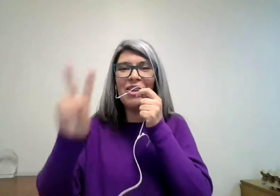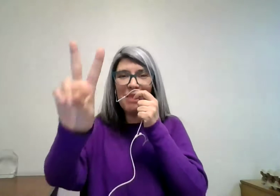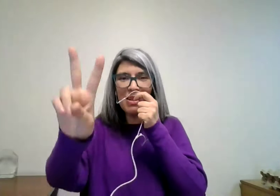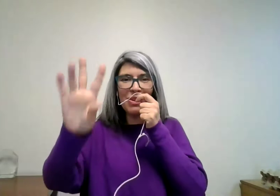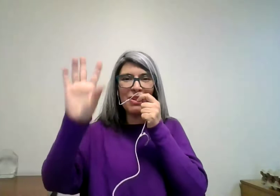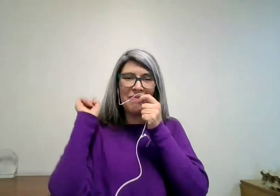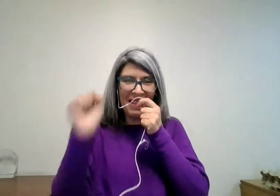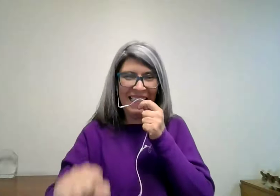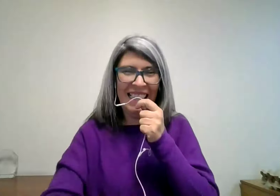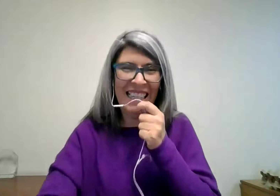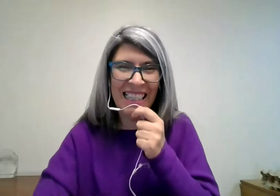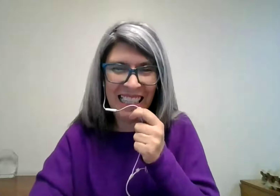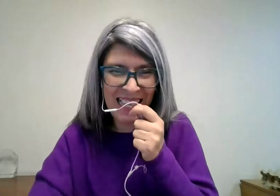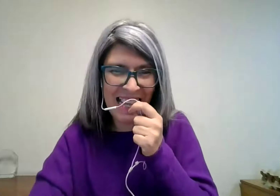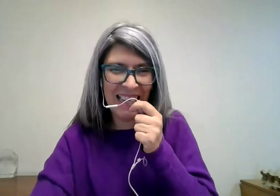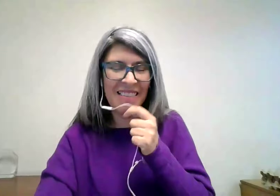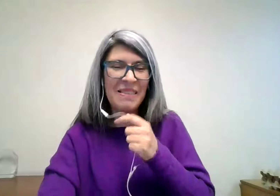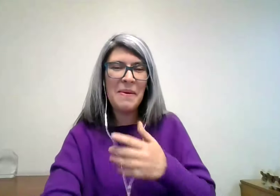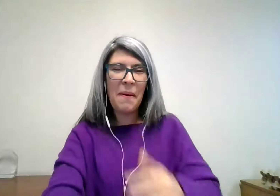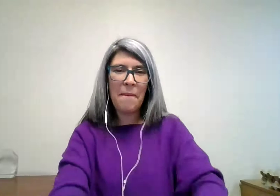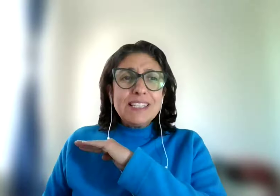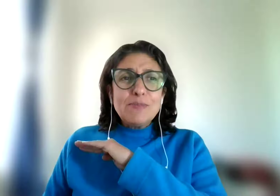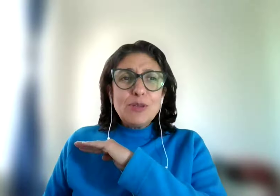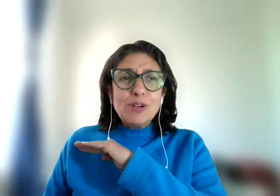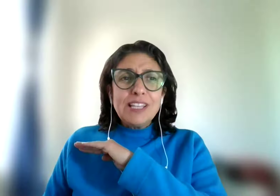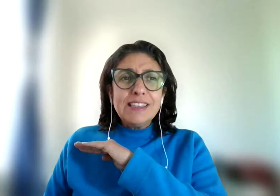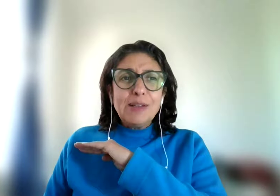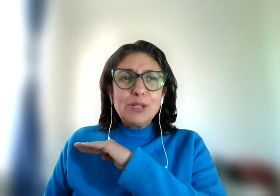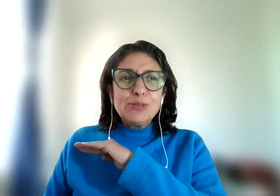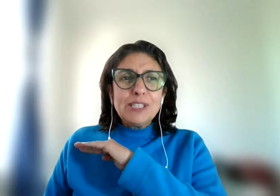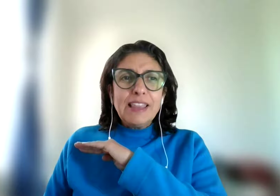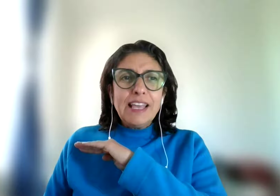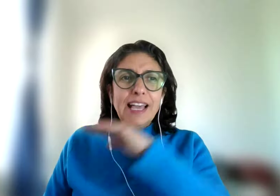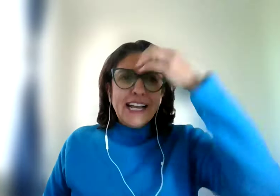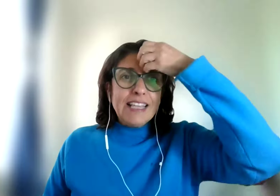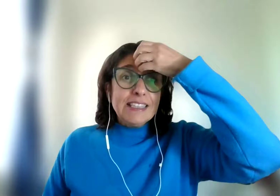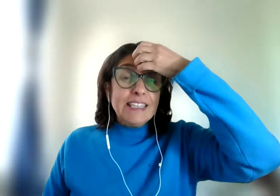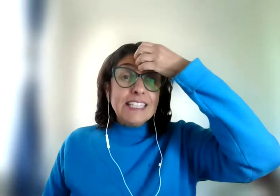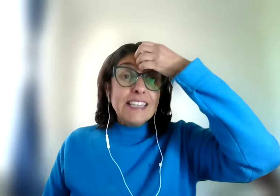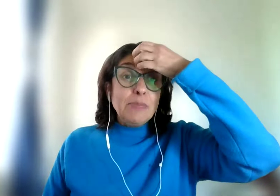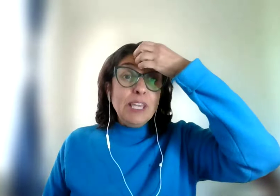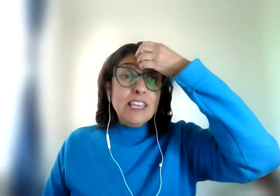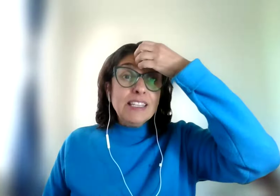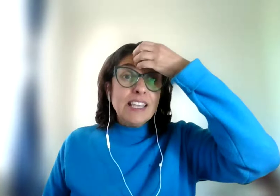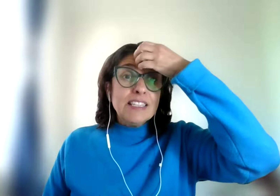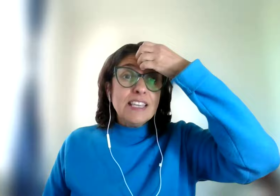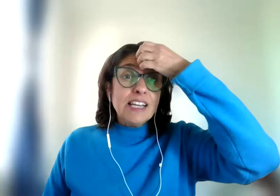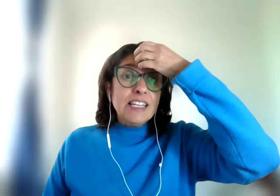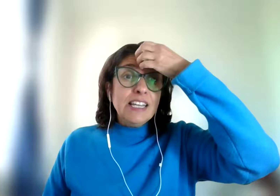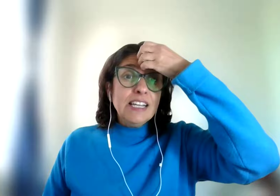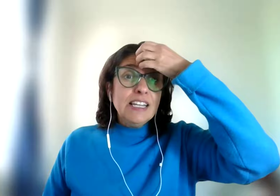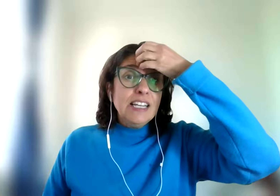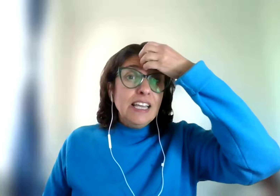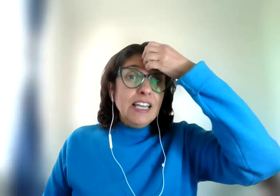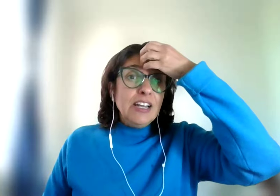Ya, en 2 minutos, dele. No, es que me parece muy importante la pregunta de Sandra Piña, que